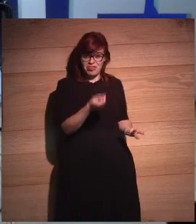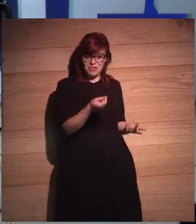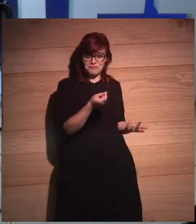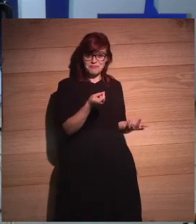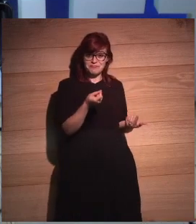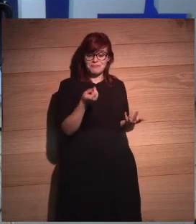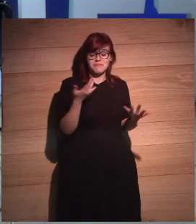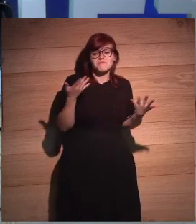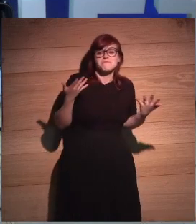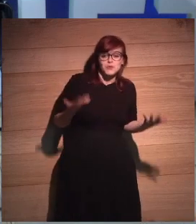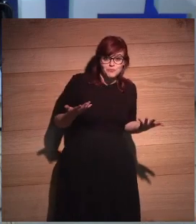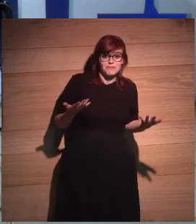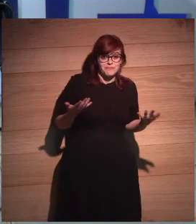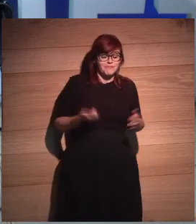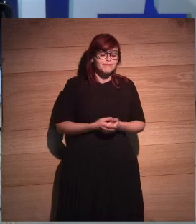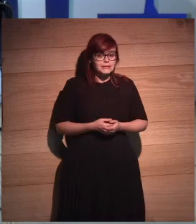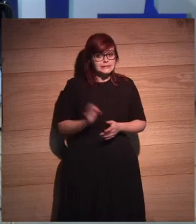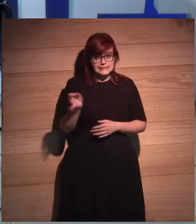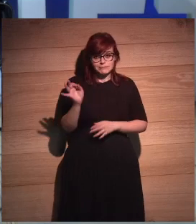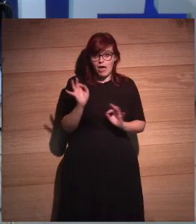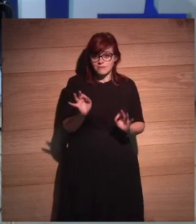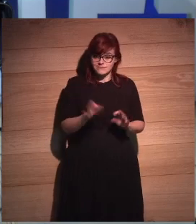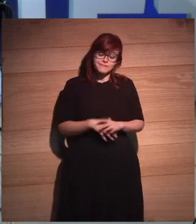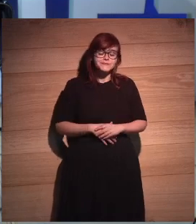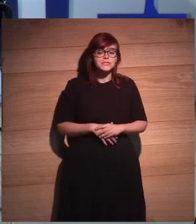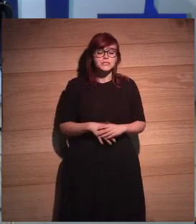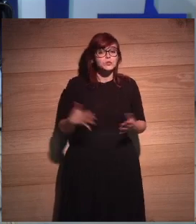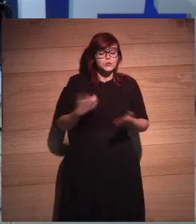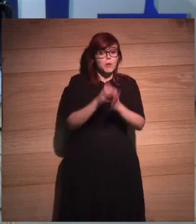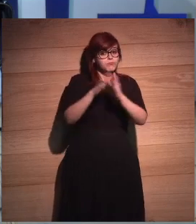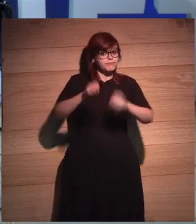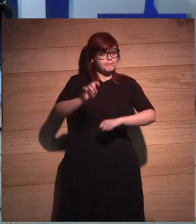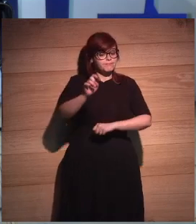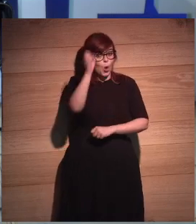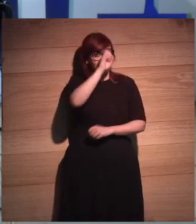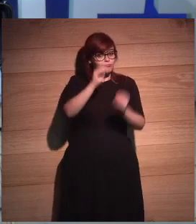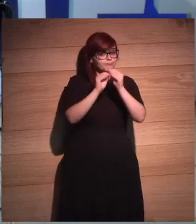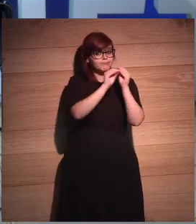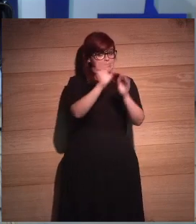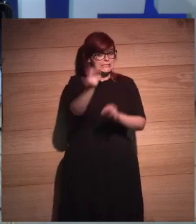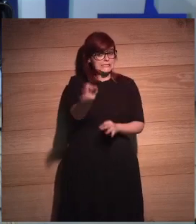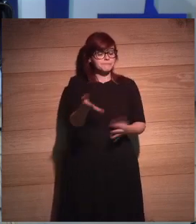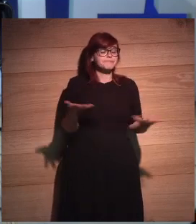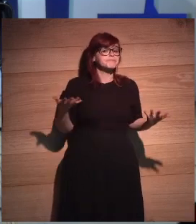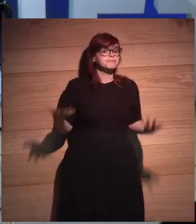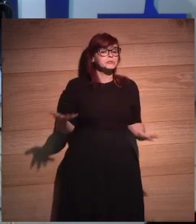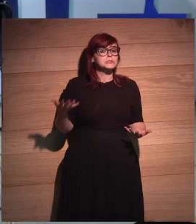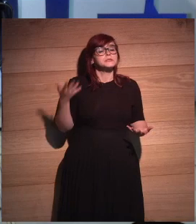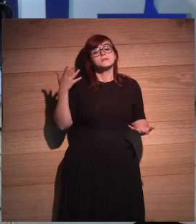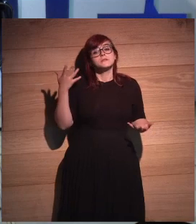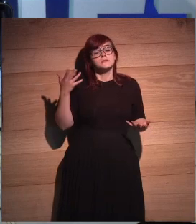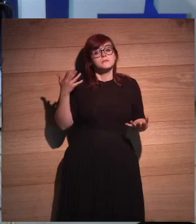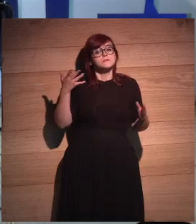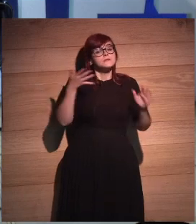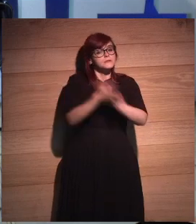empresa estatal y por la administración. Cierto. Sí, sí. Estoy totalmente de acuerdo contigo y yo creo que eso